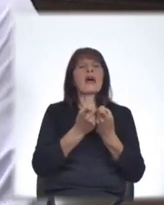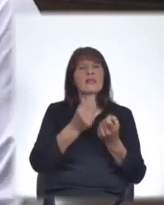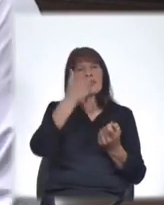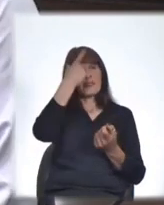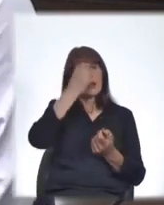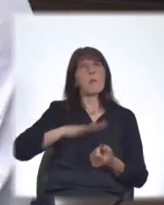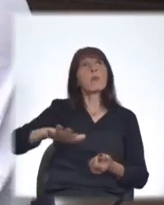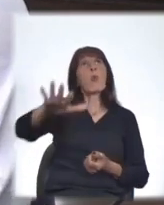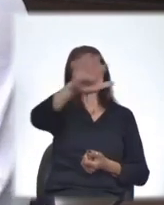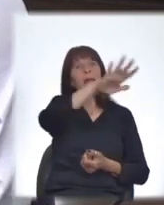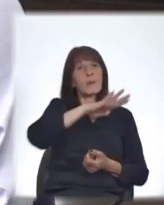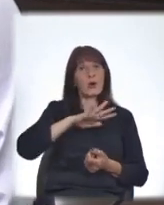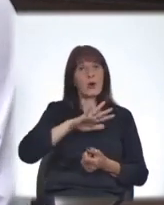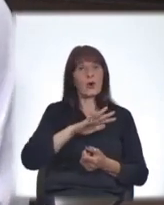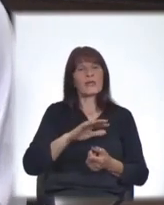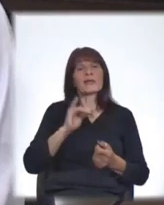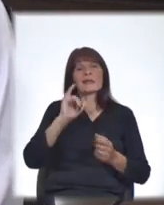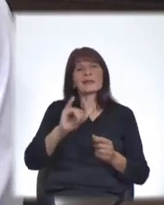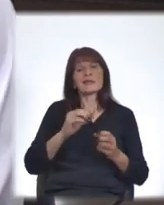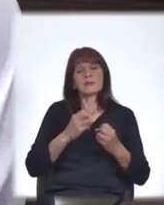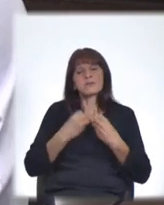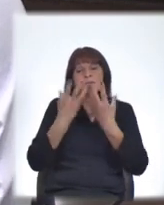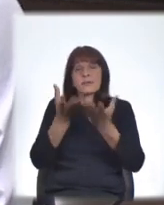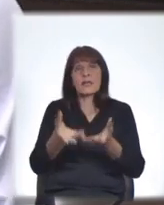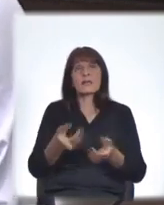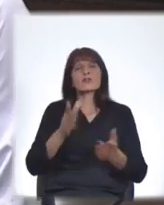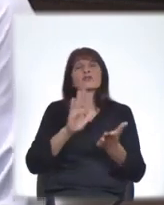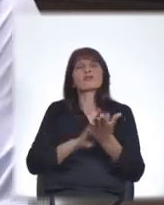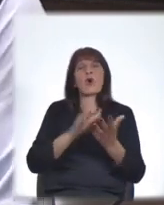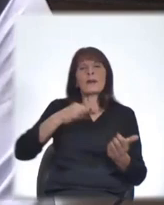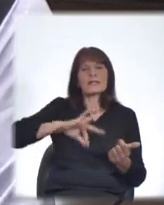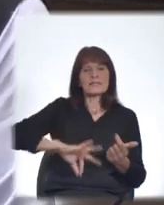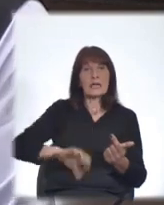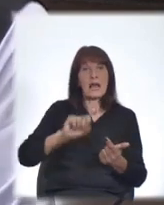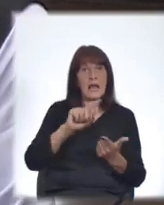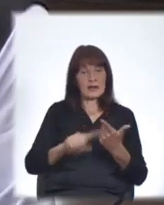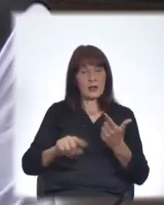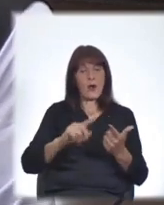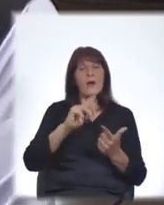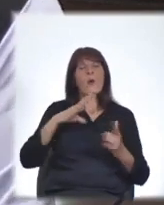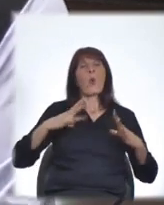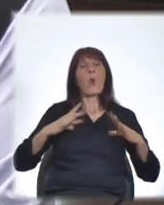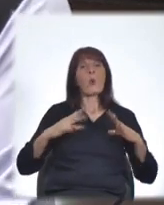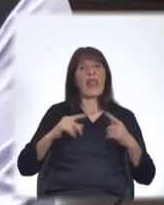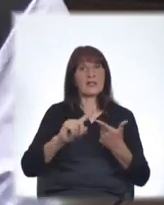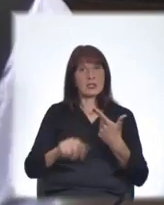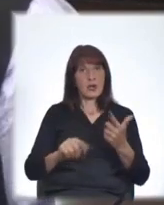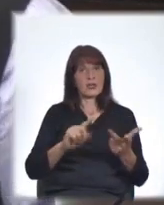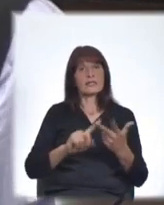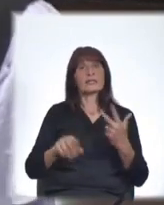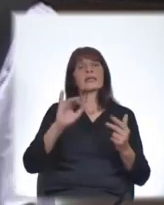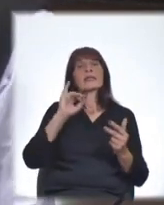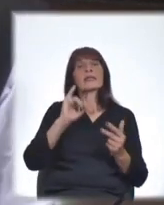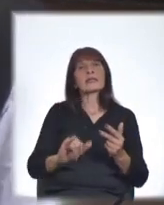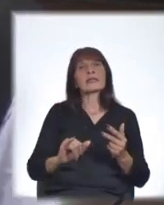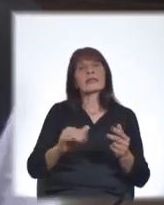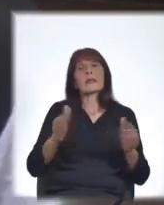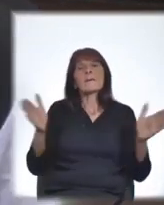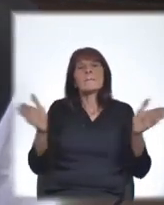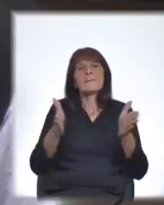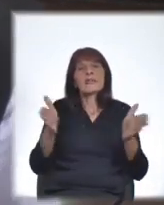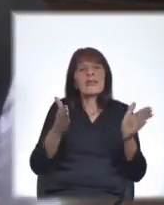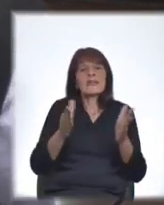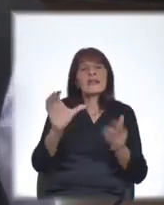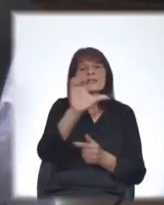pueblo y descarga básicamente sobre los asalariados, los pasivos y los pequeños y medianos